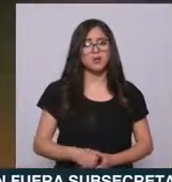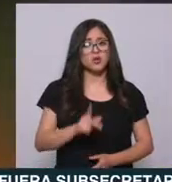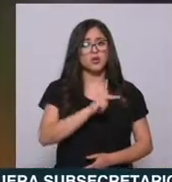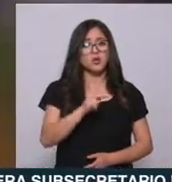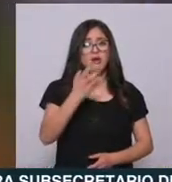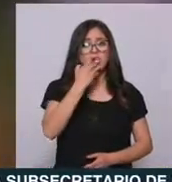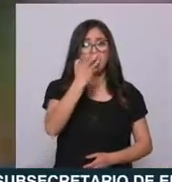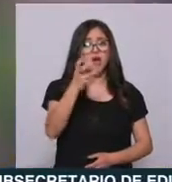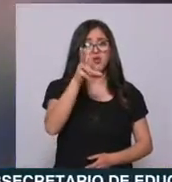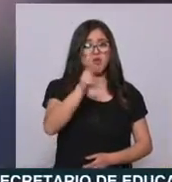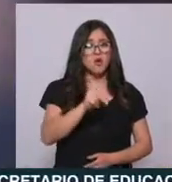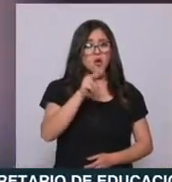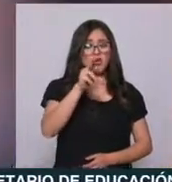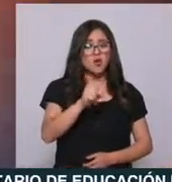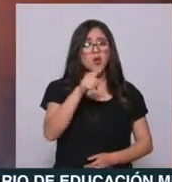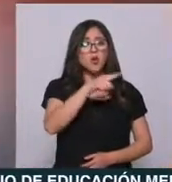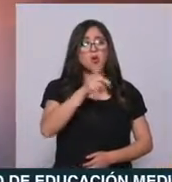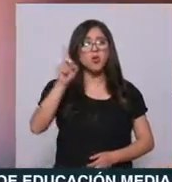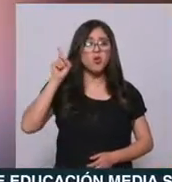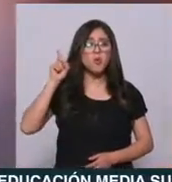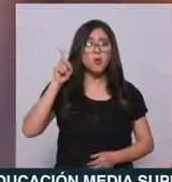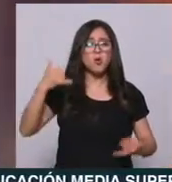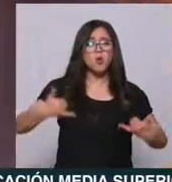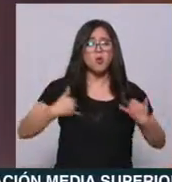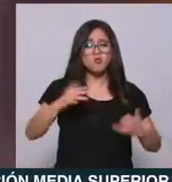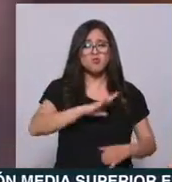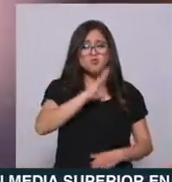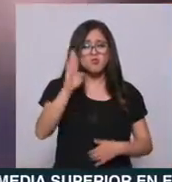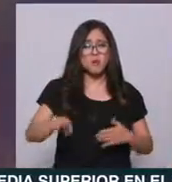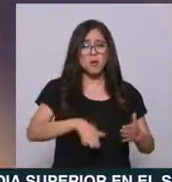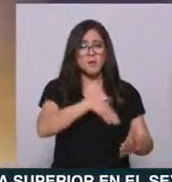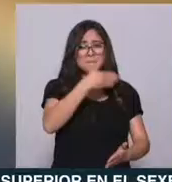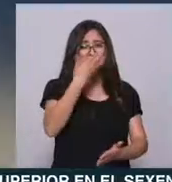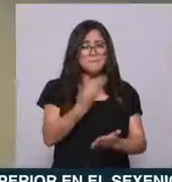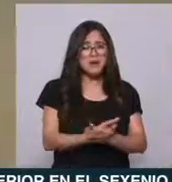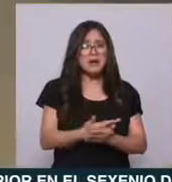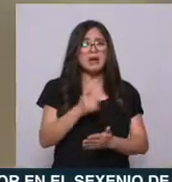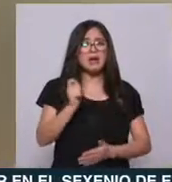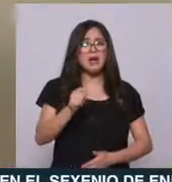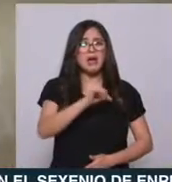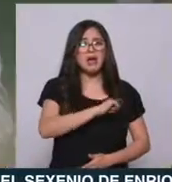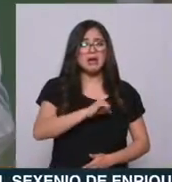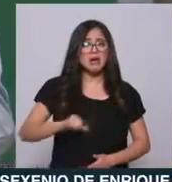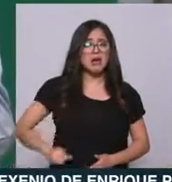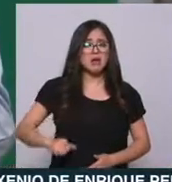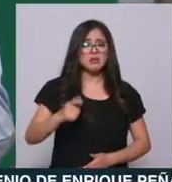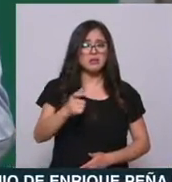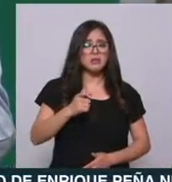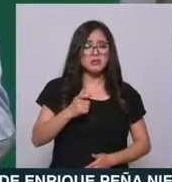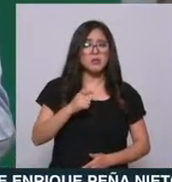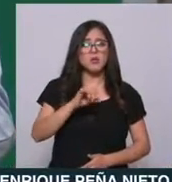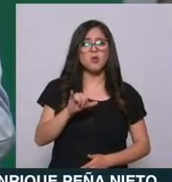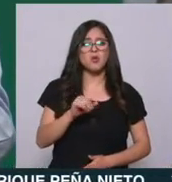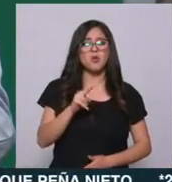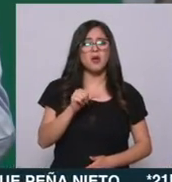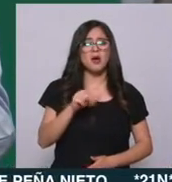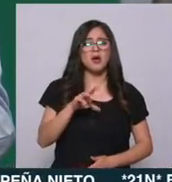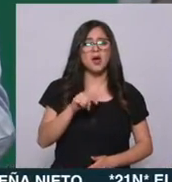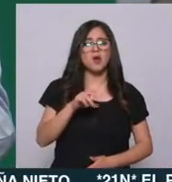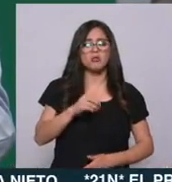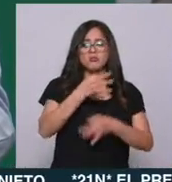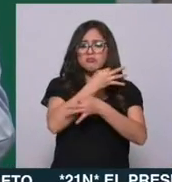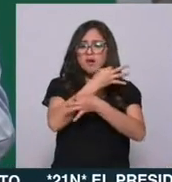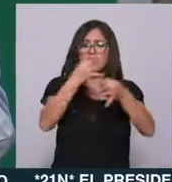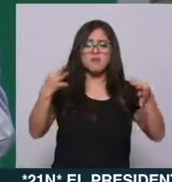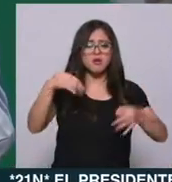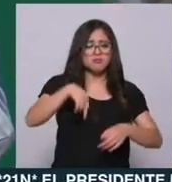Luego de que el domingo un joven murió al caer de una trajinera, el alcalde de Xochimilco, Juan Carlos Acosta Ruiz, anunció que a